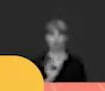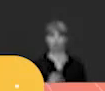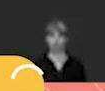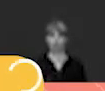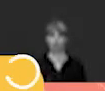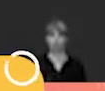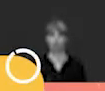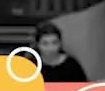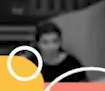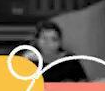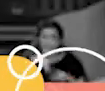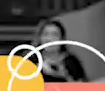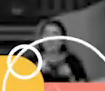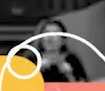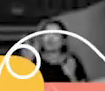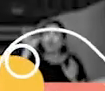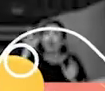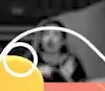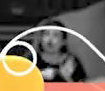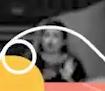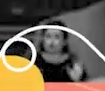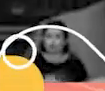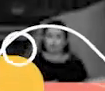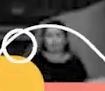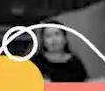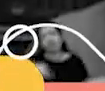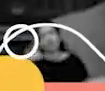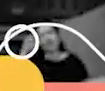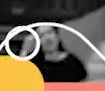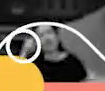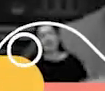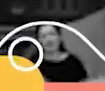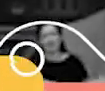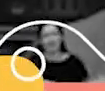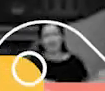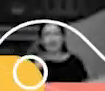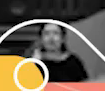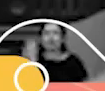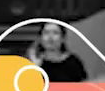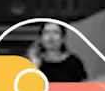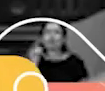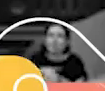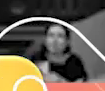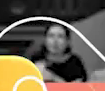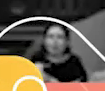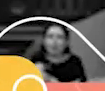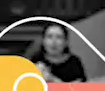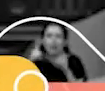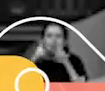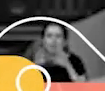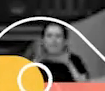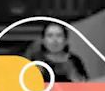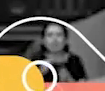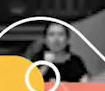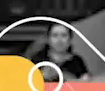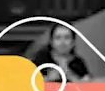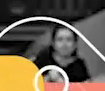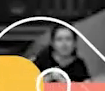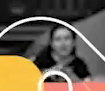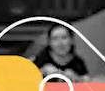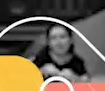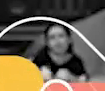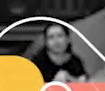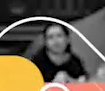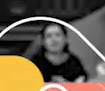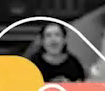tenía cosas que realmente eran importantes para iniciar un camino que la gente acompañó en las urnas, ¿no? Y yo quiero